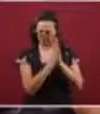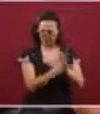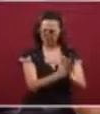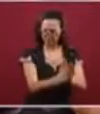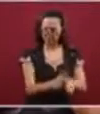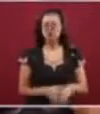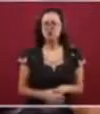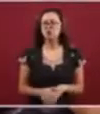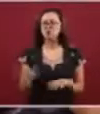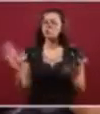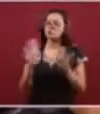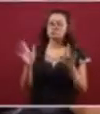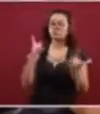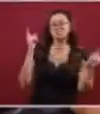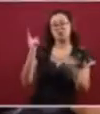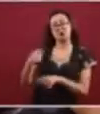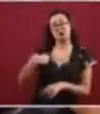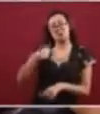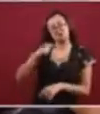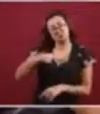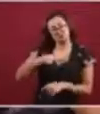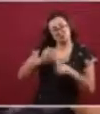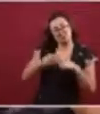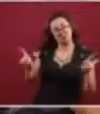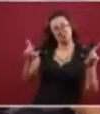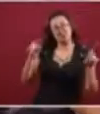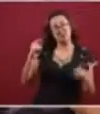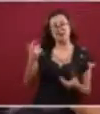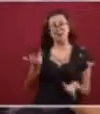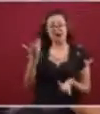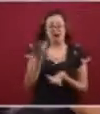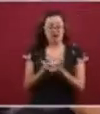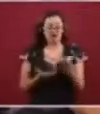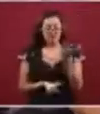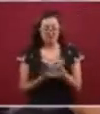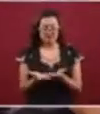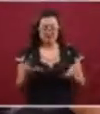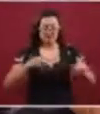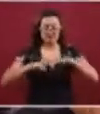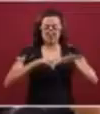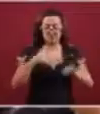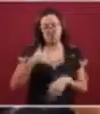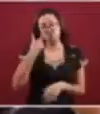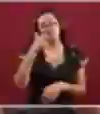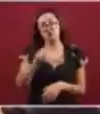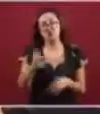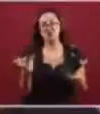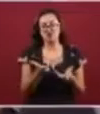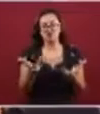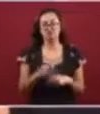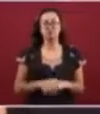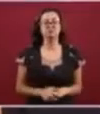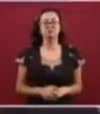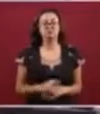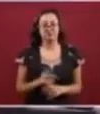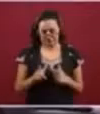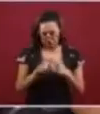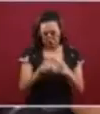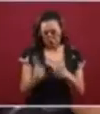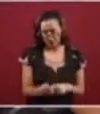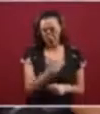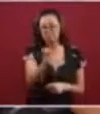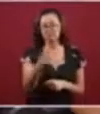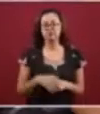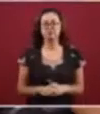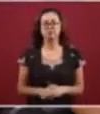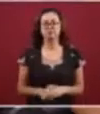lo estoy ofendiendo. Es una forma de ver. Sí. Hay trabajos que uno a veces no quiere hacer, pero si me permite terminar la pregunta. Sí, cómo no. En esta